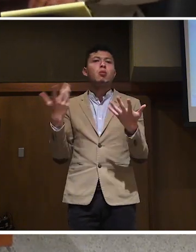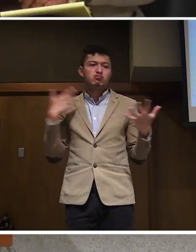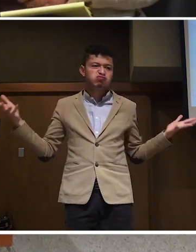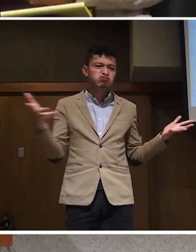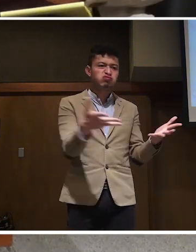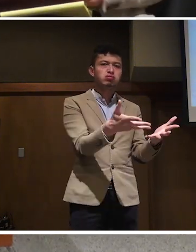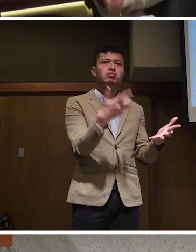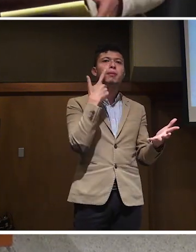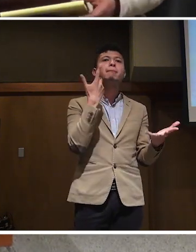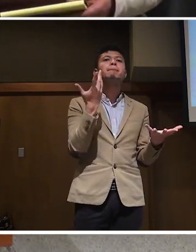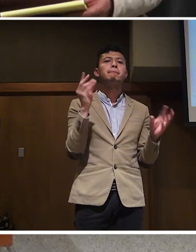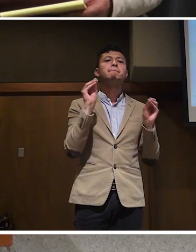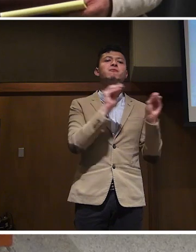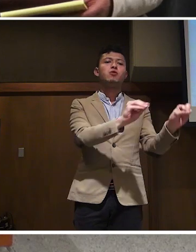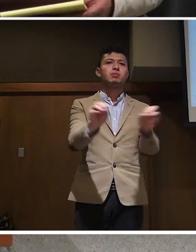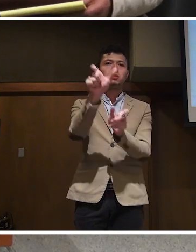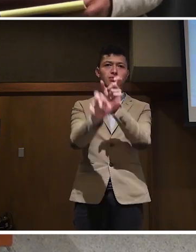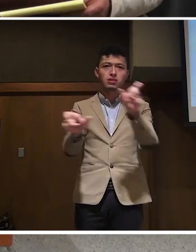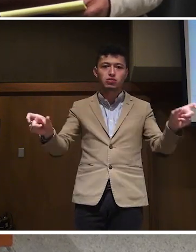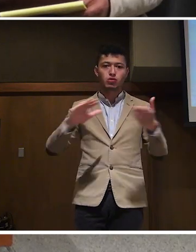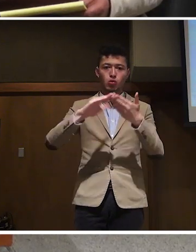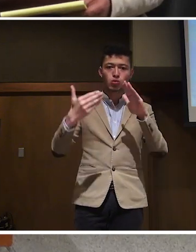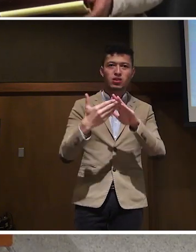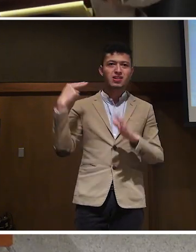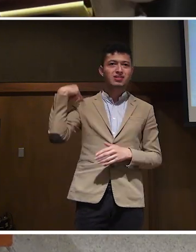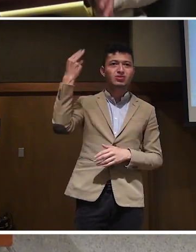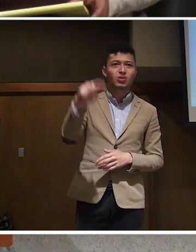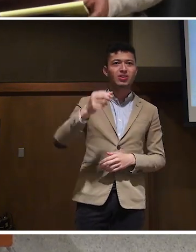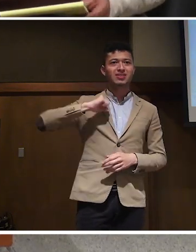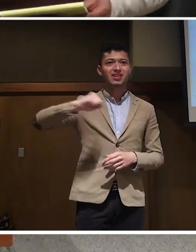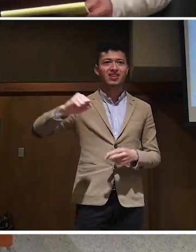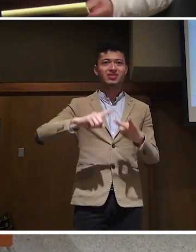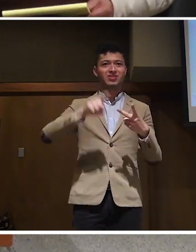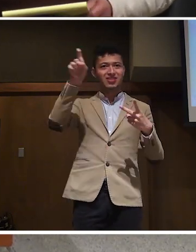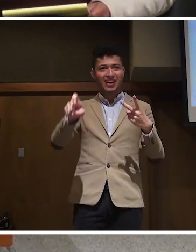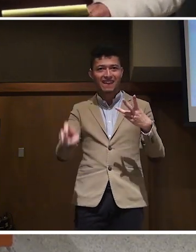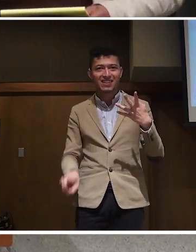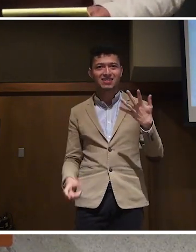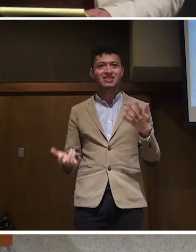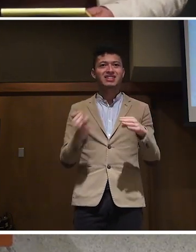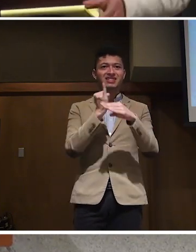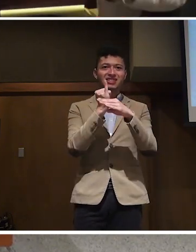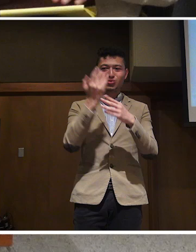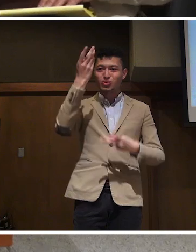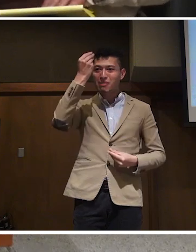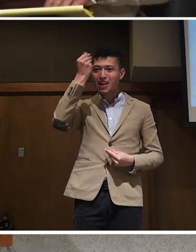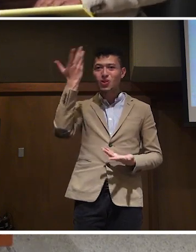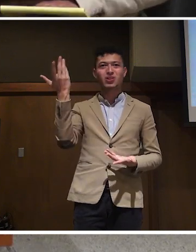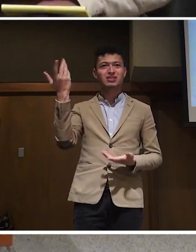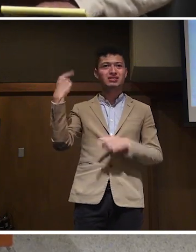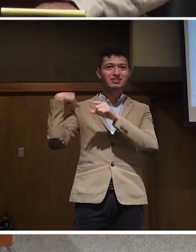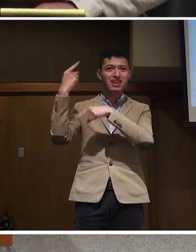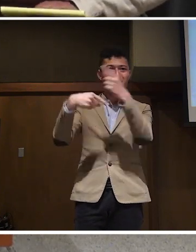histórico, de una comunidad de leyes, derechos y deberes, una comunidad de instituciones, valores y